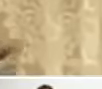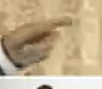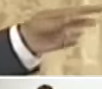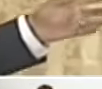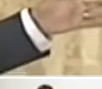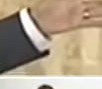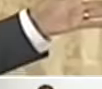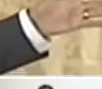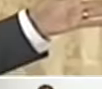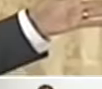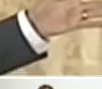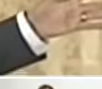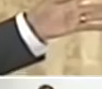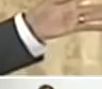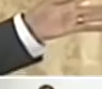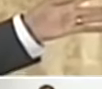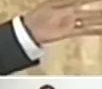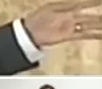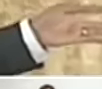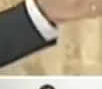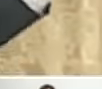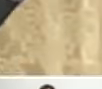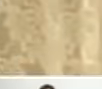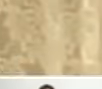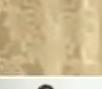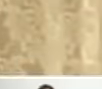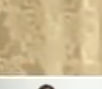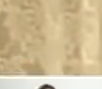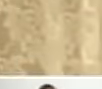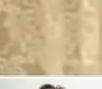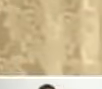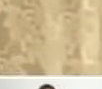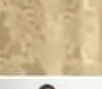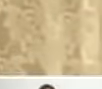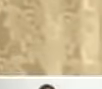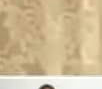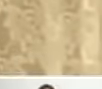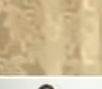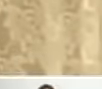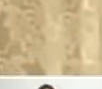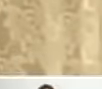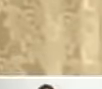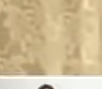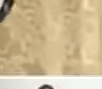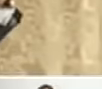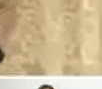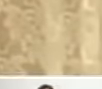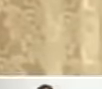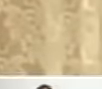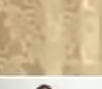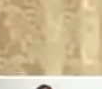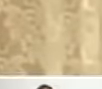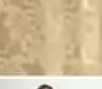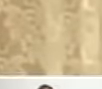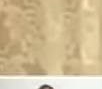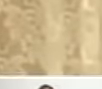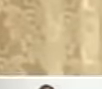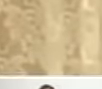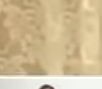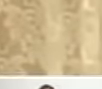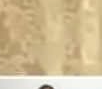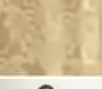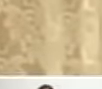clase magistral de casi 4 horas al personal diplomático de Venezuela en el mundo y a movimientos sociales y líderes del mundo.